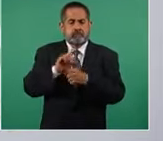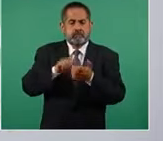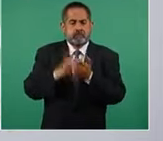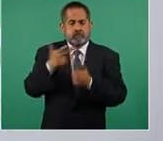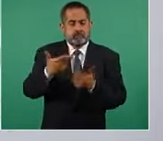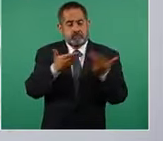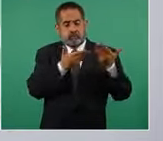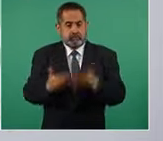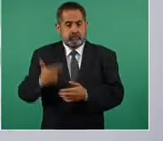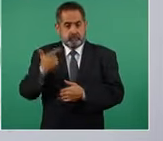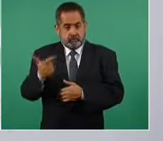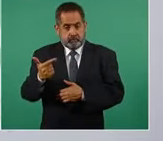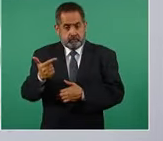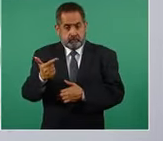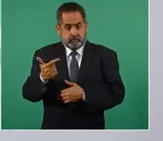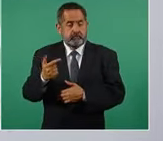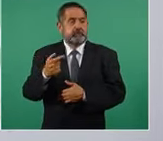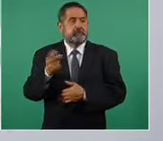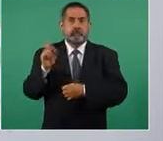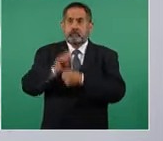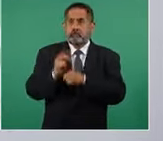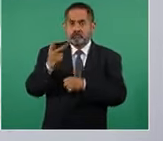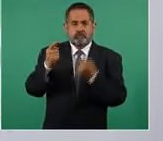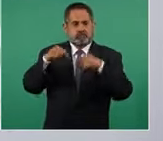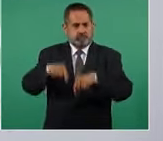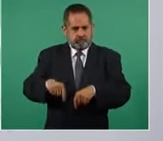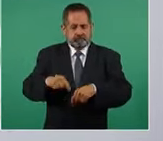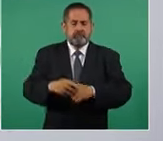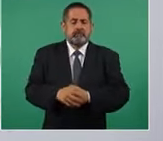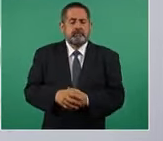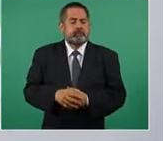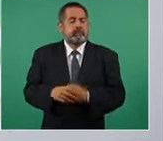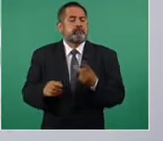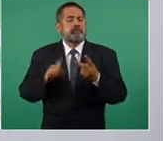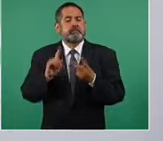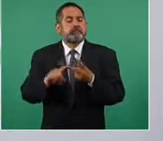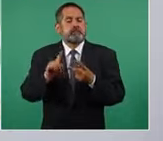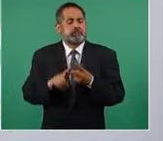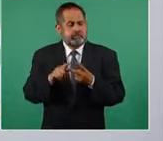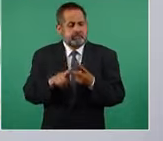llegar a México el 7 y va a estar el día 8 aquí. Y segundo